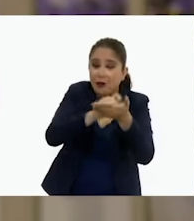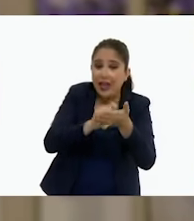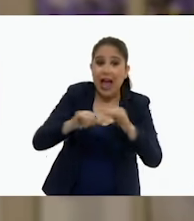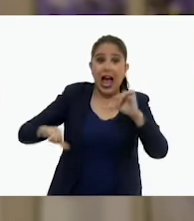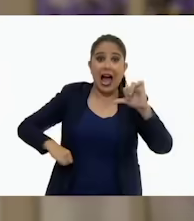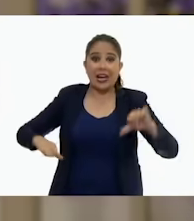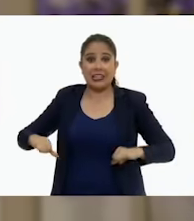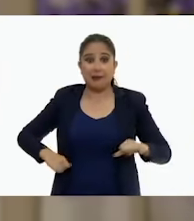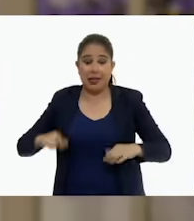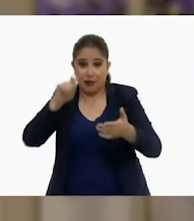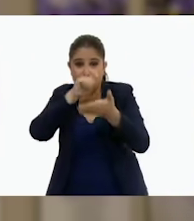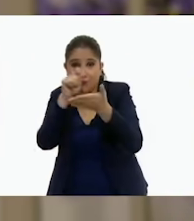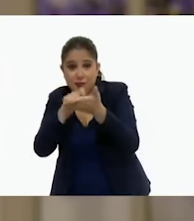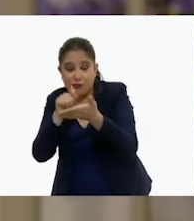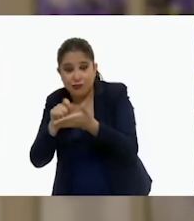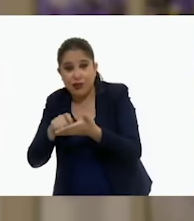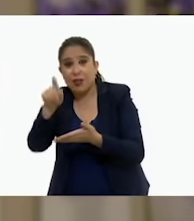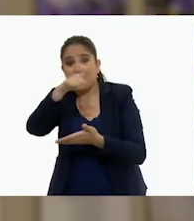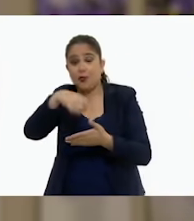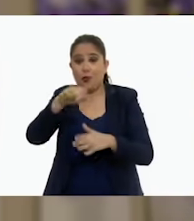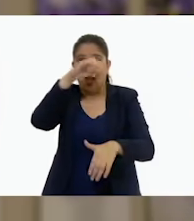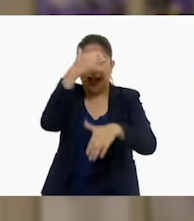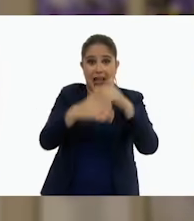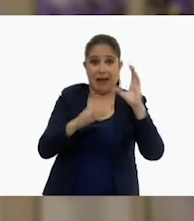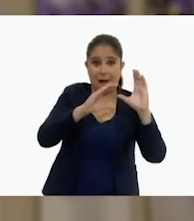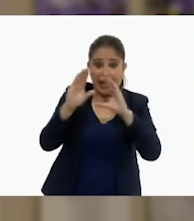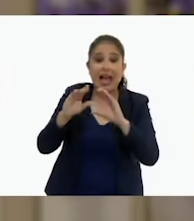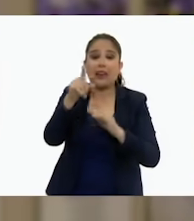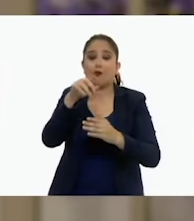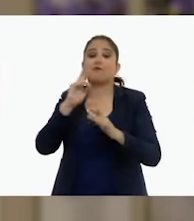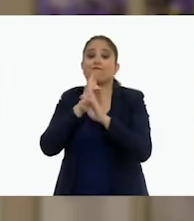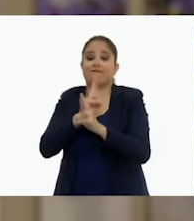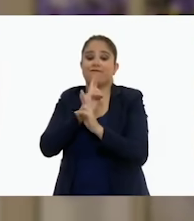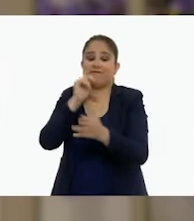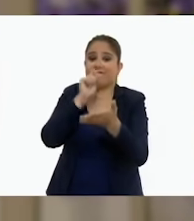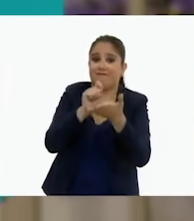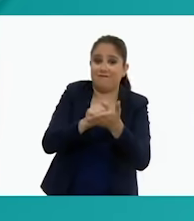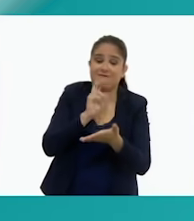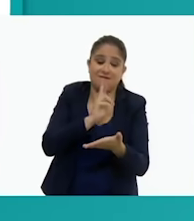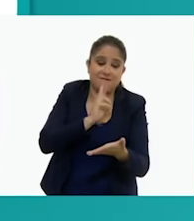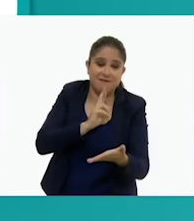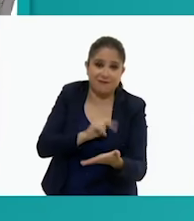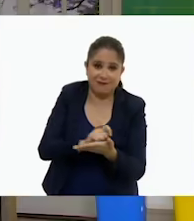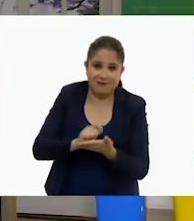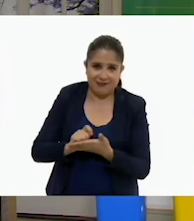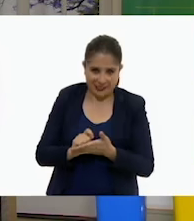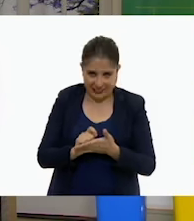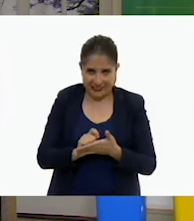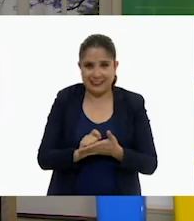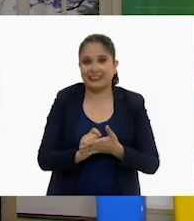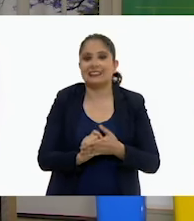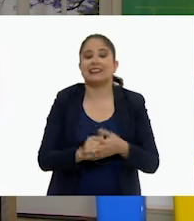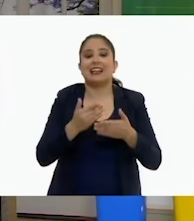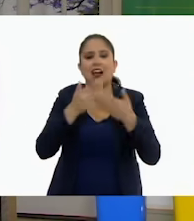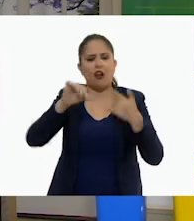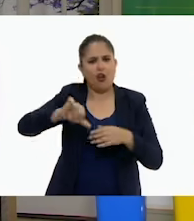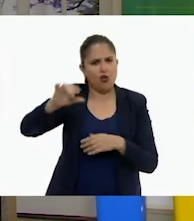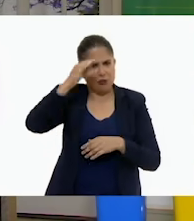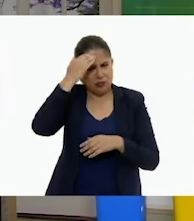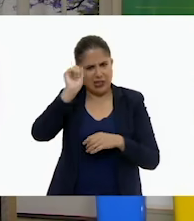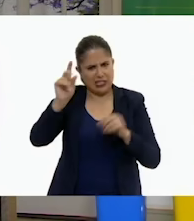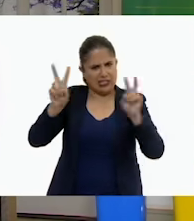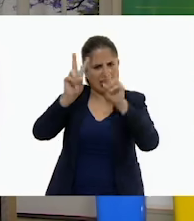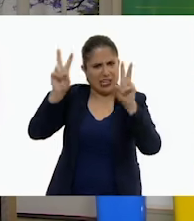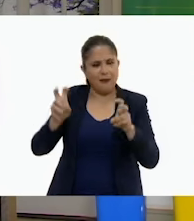cuando acabe el programa, puedas responderlas y hacerlas a tu ritmo. Hoy, vamos a conocer la